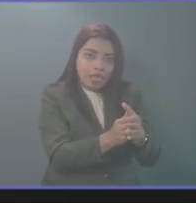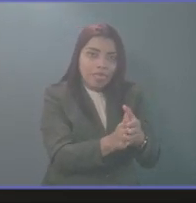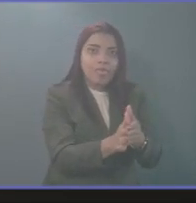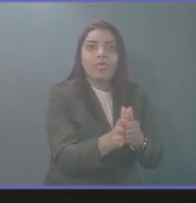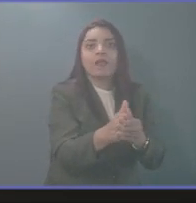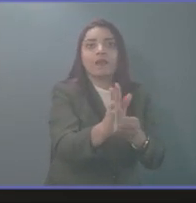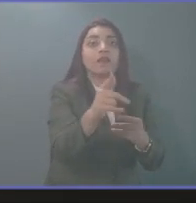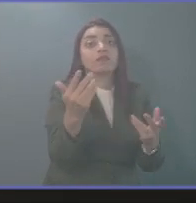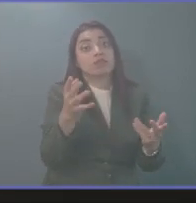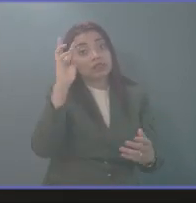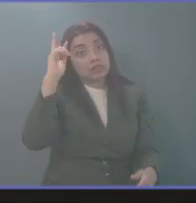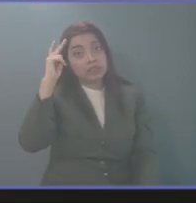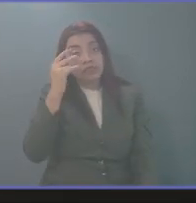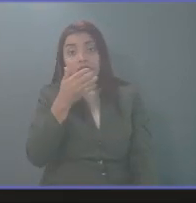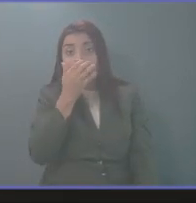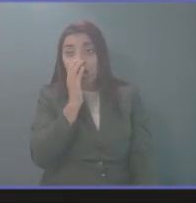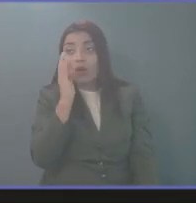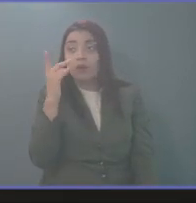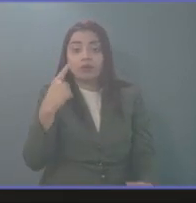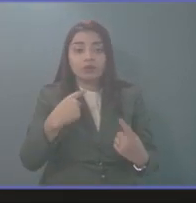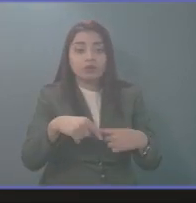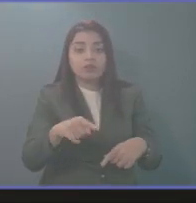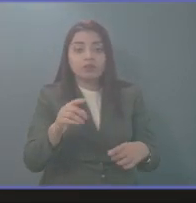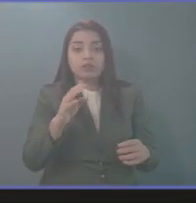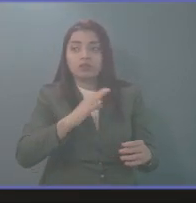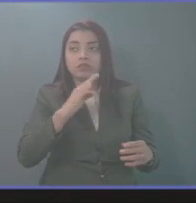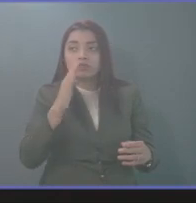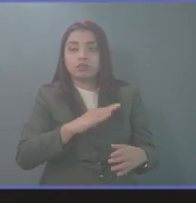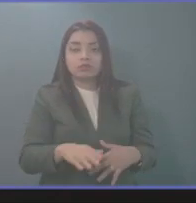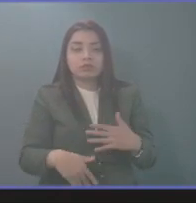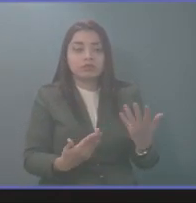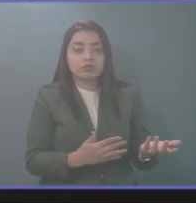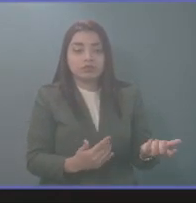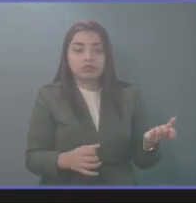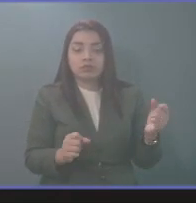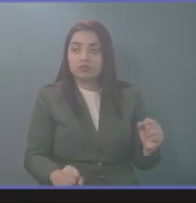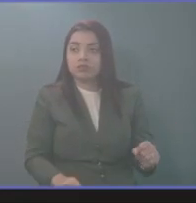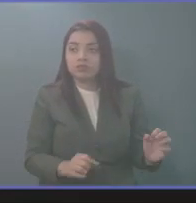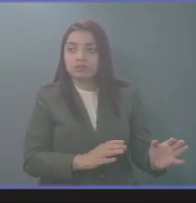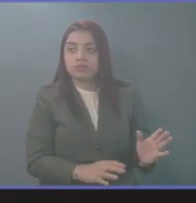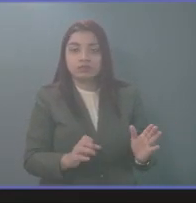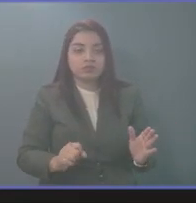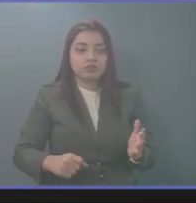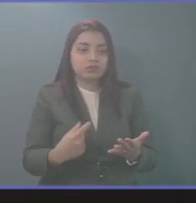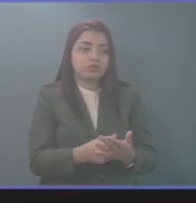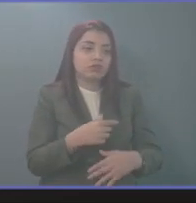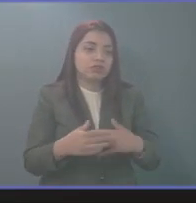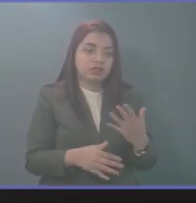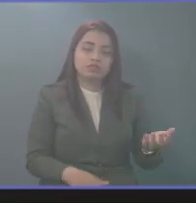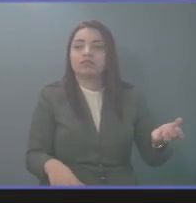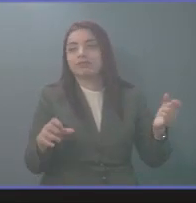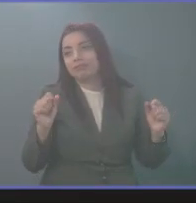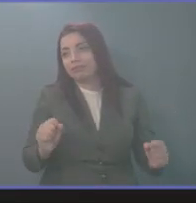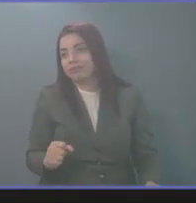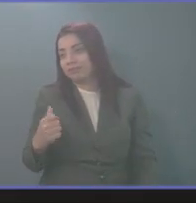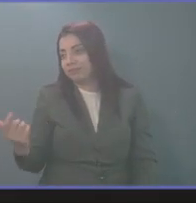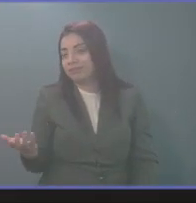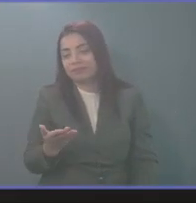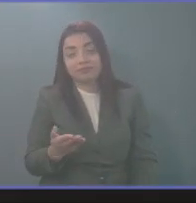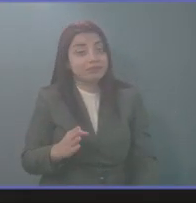gente sigue consumiendo agua contaminada, porque las denuncias del mal servicio del agua no han